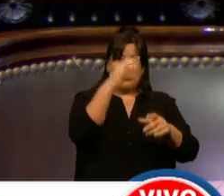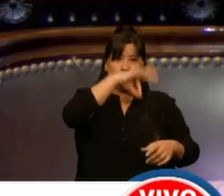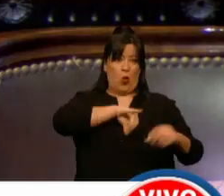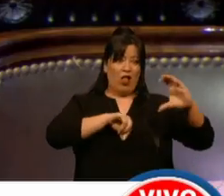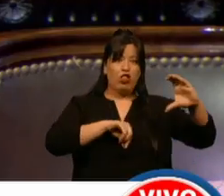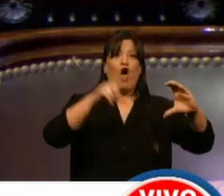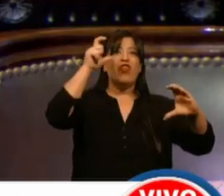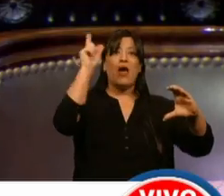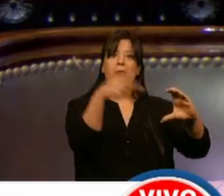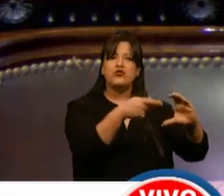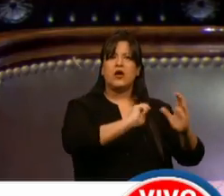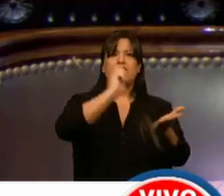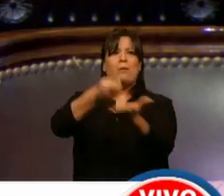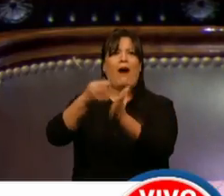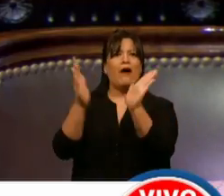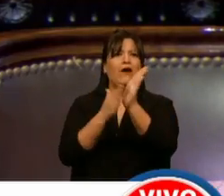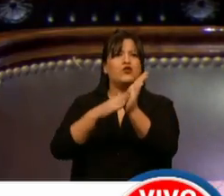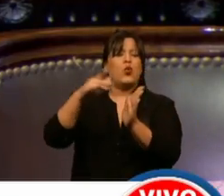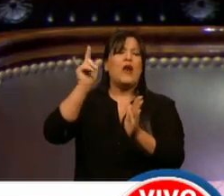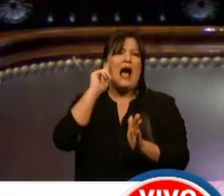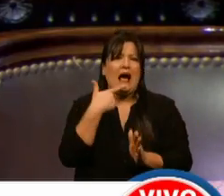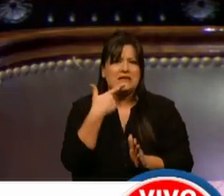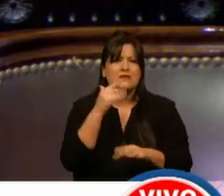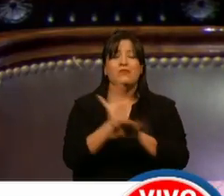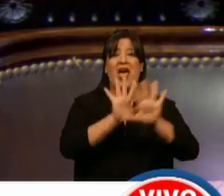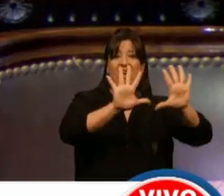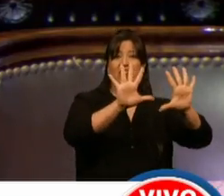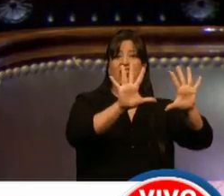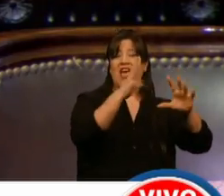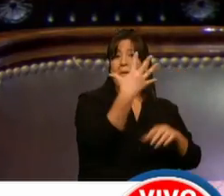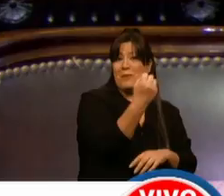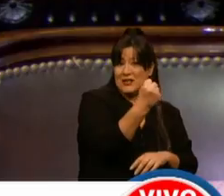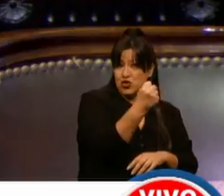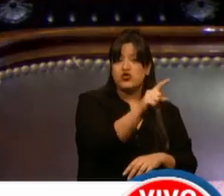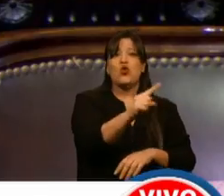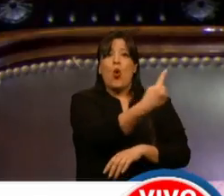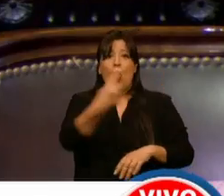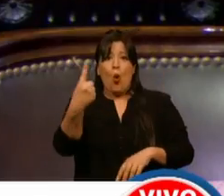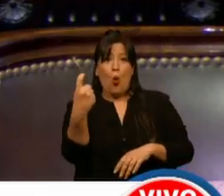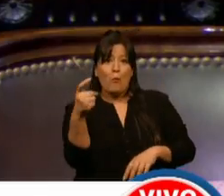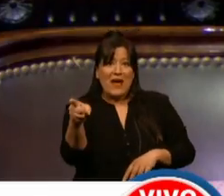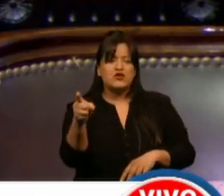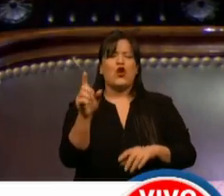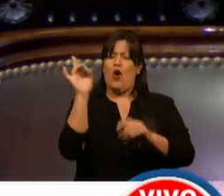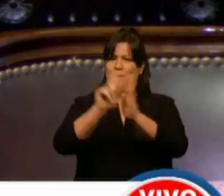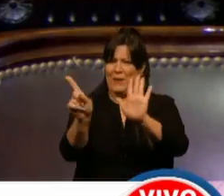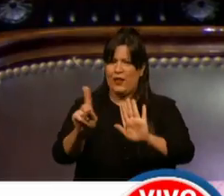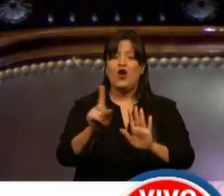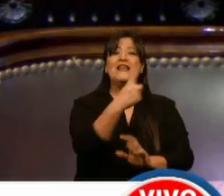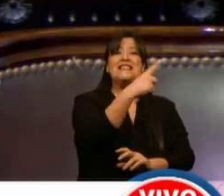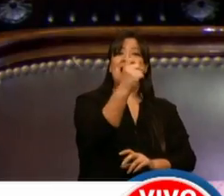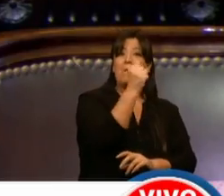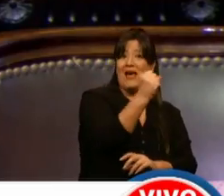gas uno de cada diez pesos en mi ciudad uno de cada perdón de cada 100